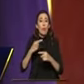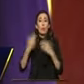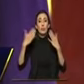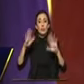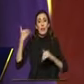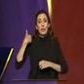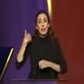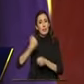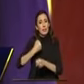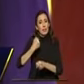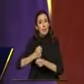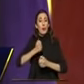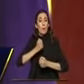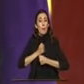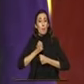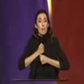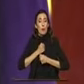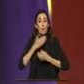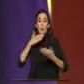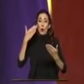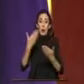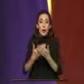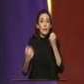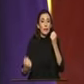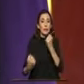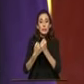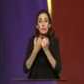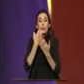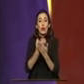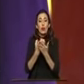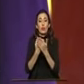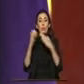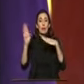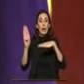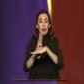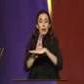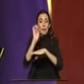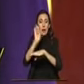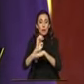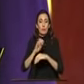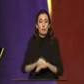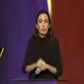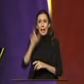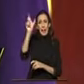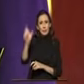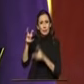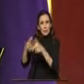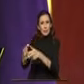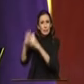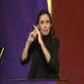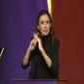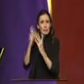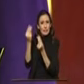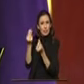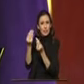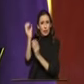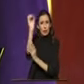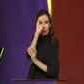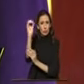trabajo productivo, gracias a ese respaldo brindado. Los chulqueros, esos que cobran